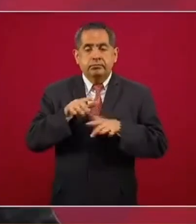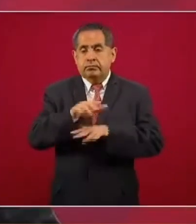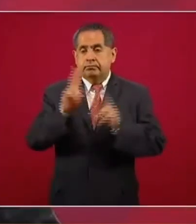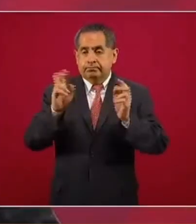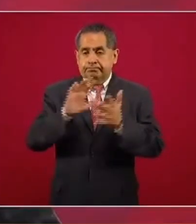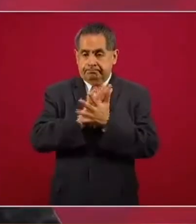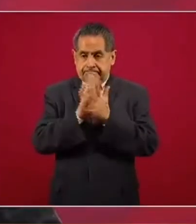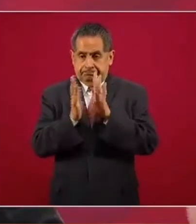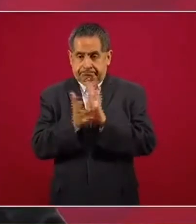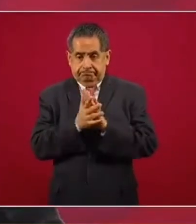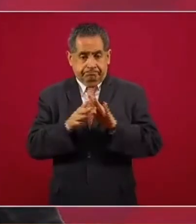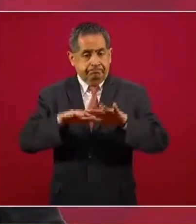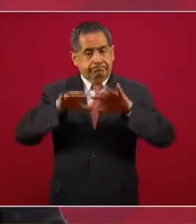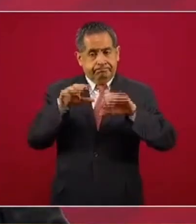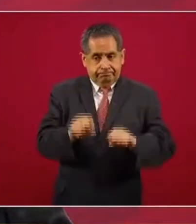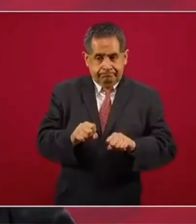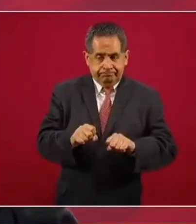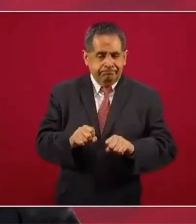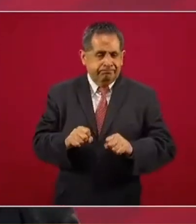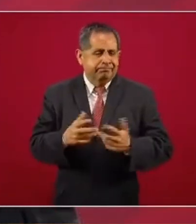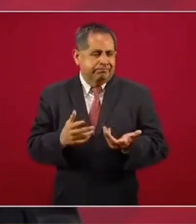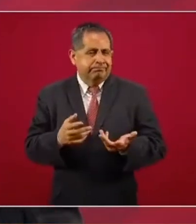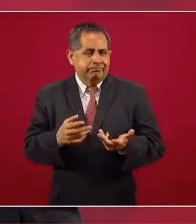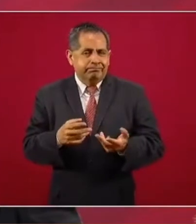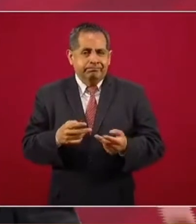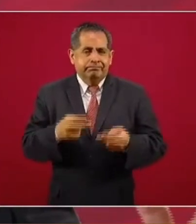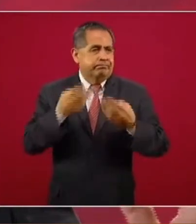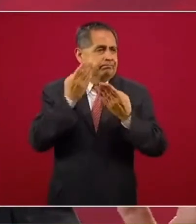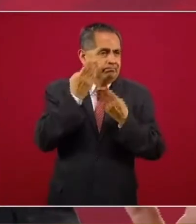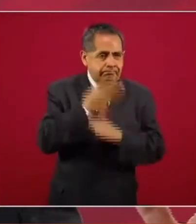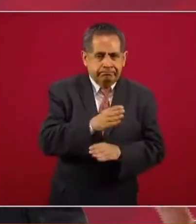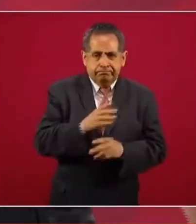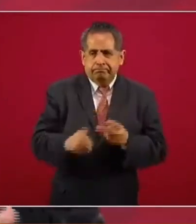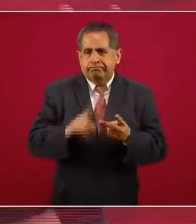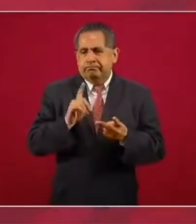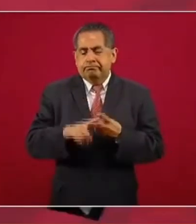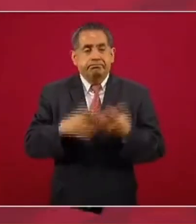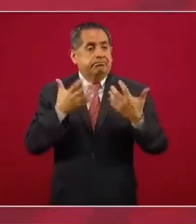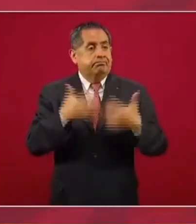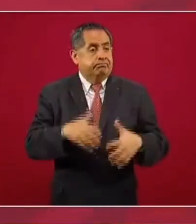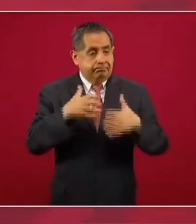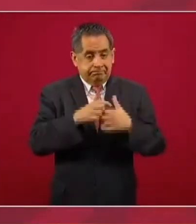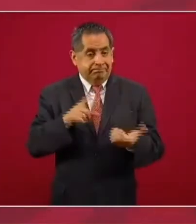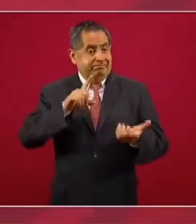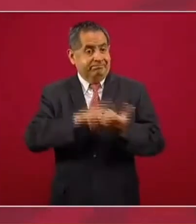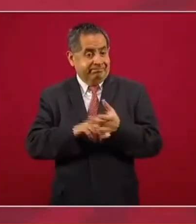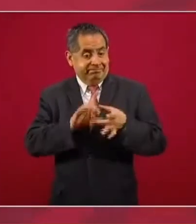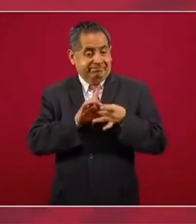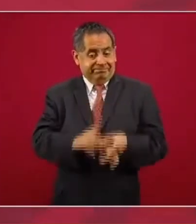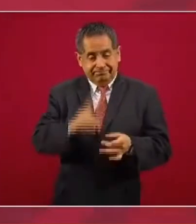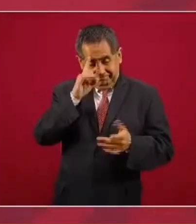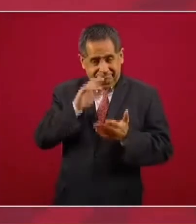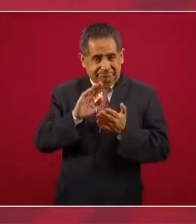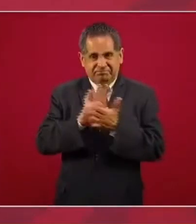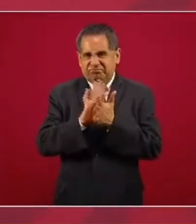narcotráfico, es decir, bienes, cuentas bancarias, empresas vinculadas